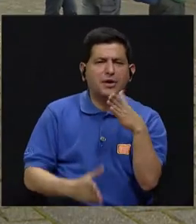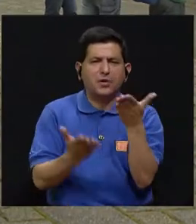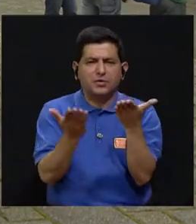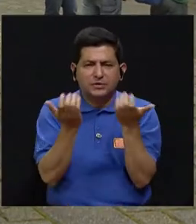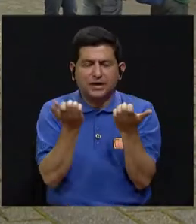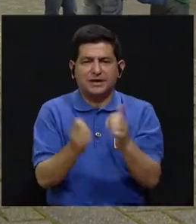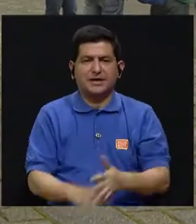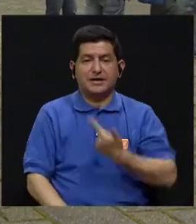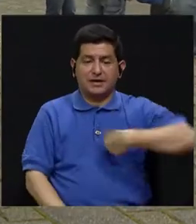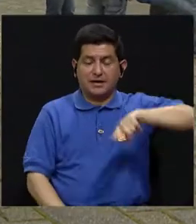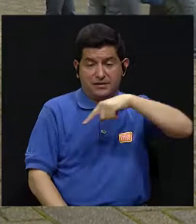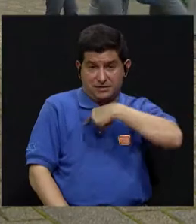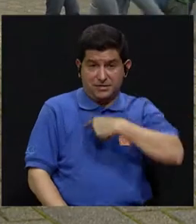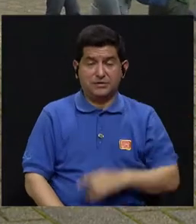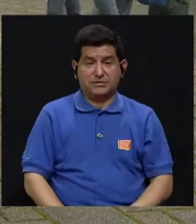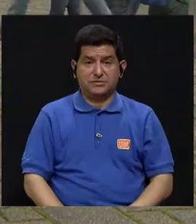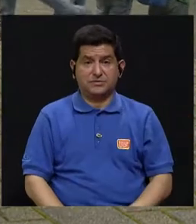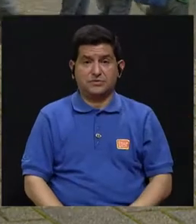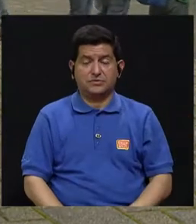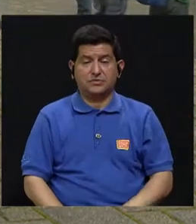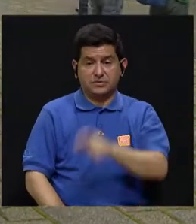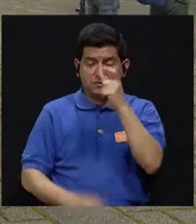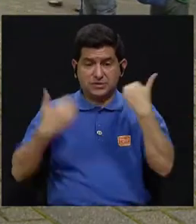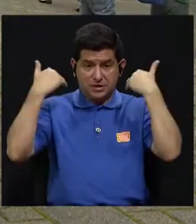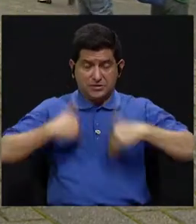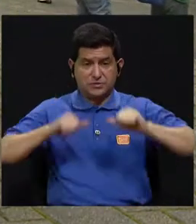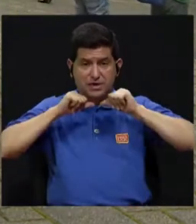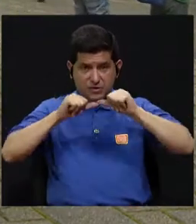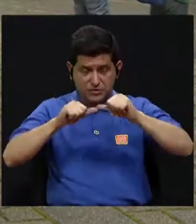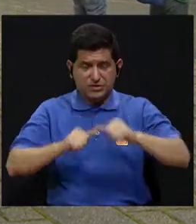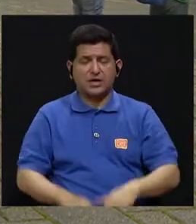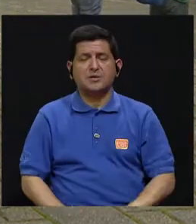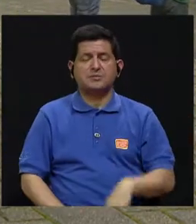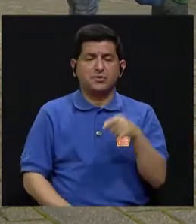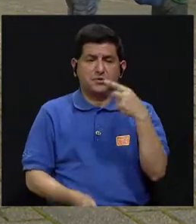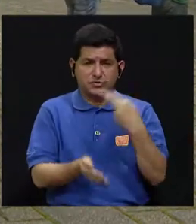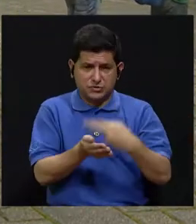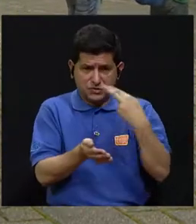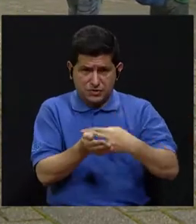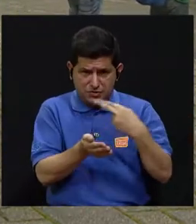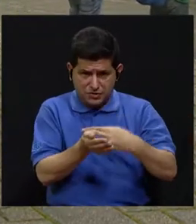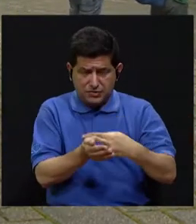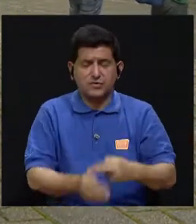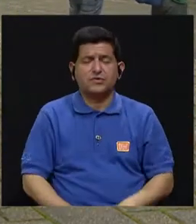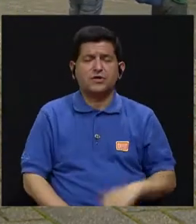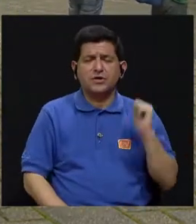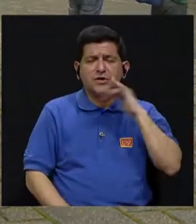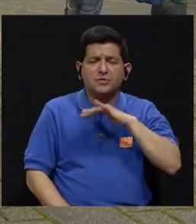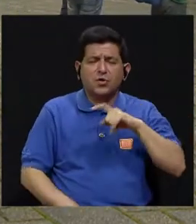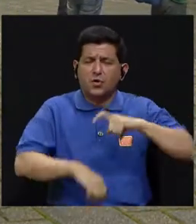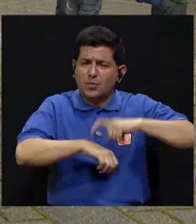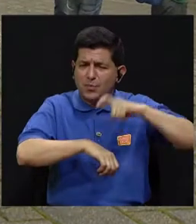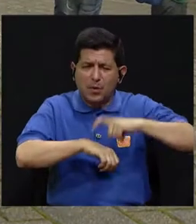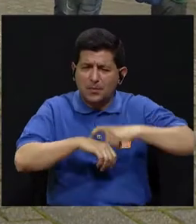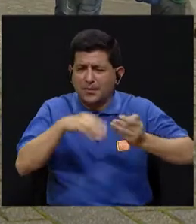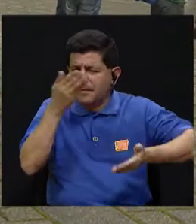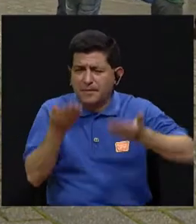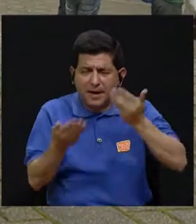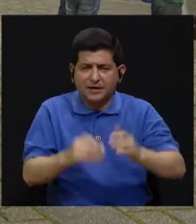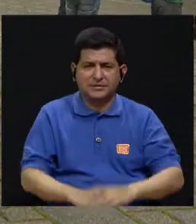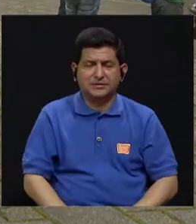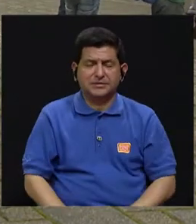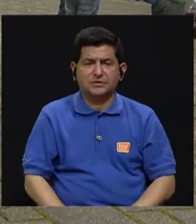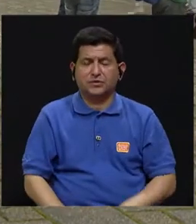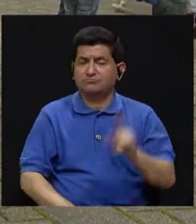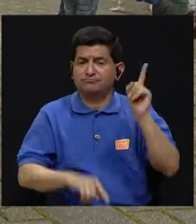preguntarle si nosotros como seres humanos continuamos con este ritmo de contaminación del agua, ¿llegará un momento